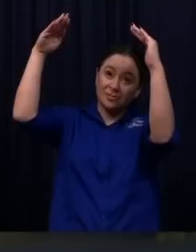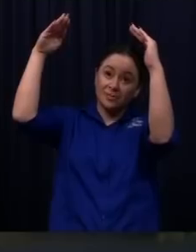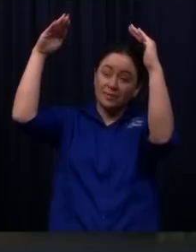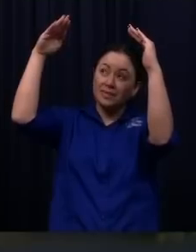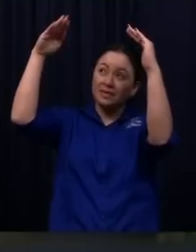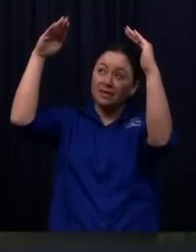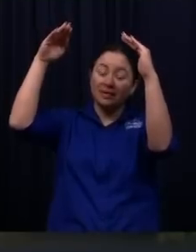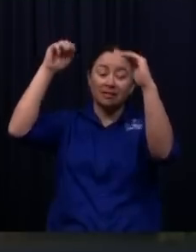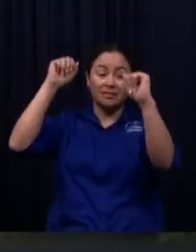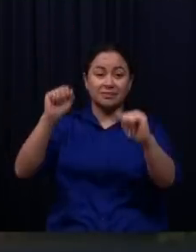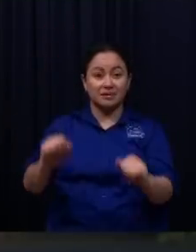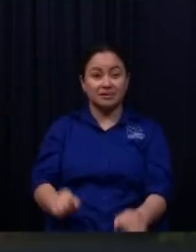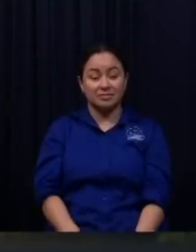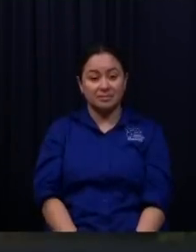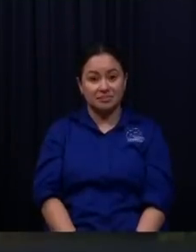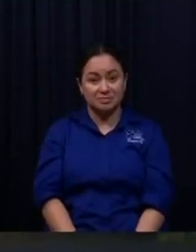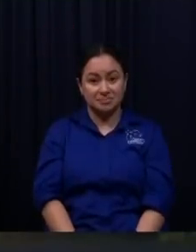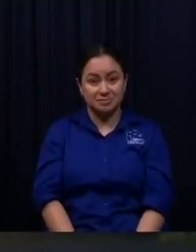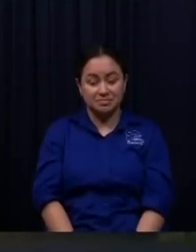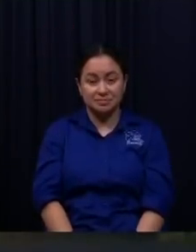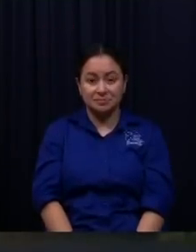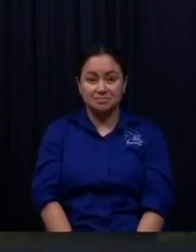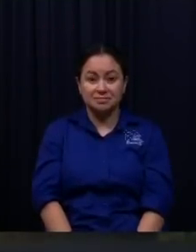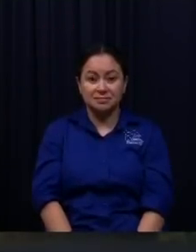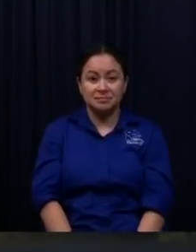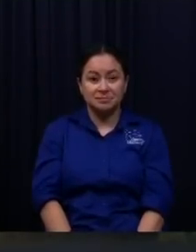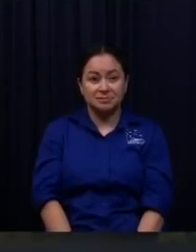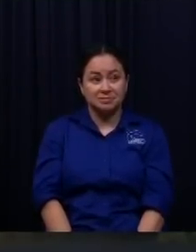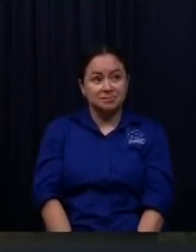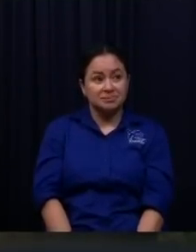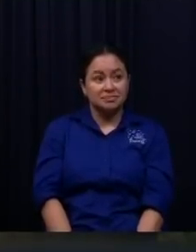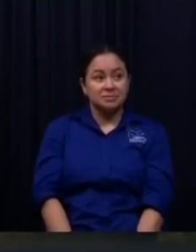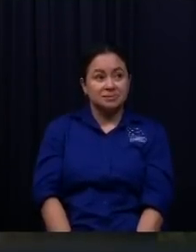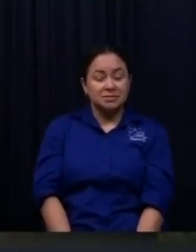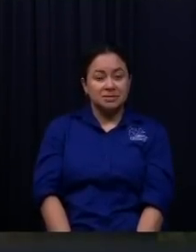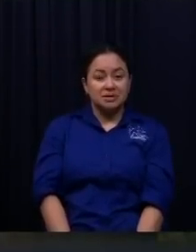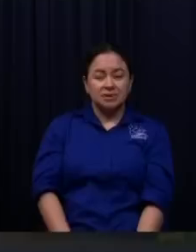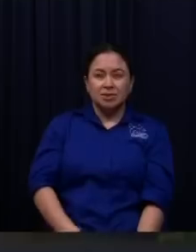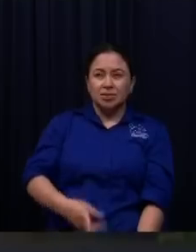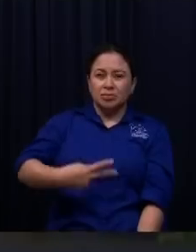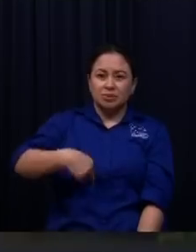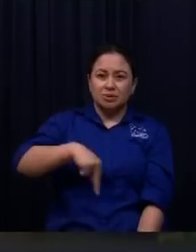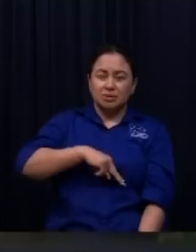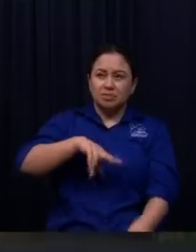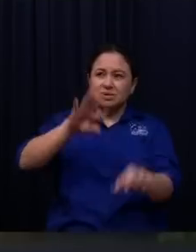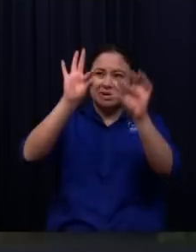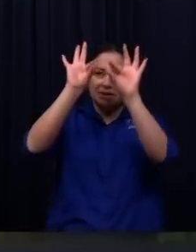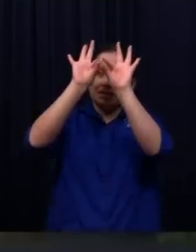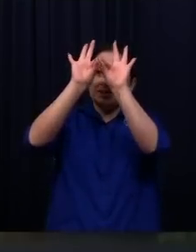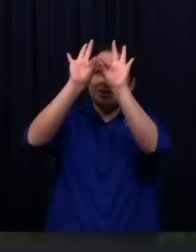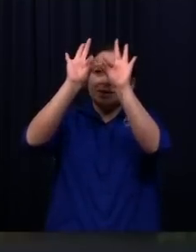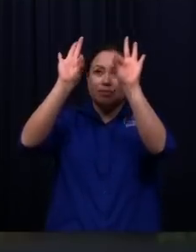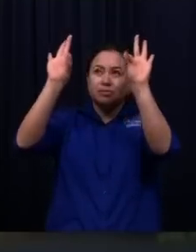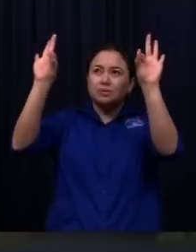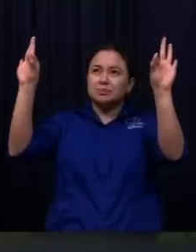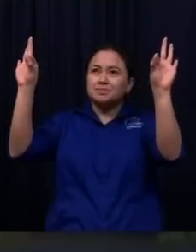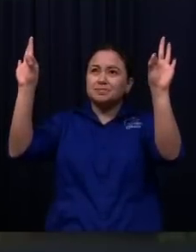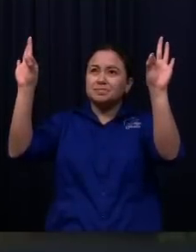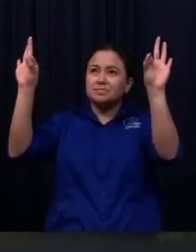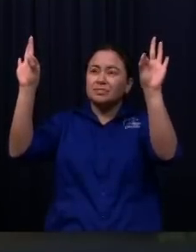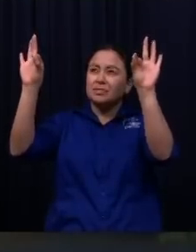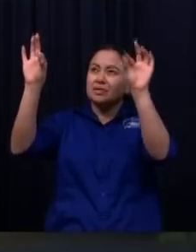lugar santísimo, en el reino venidero. Es como que tuviéramos una línea de contacto con el reino venidero hacia acá.